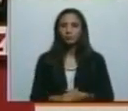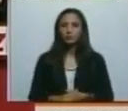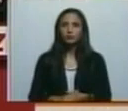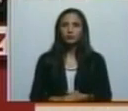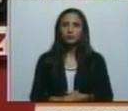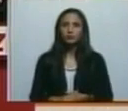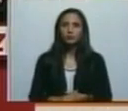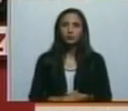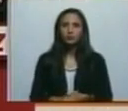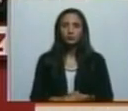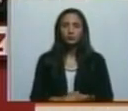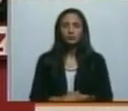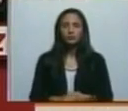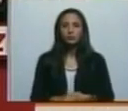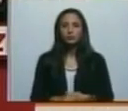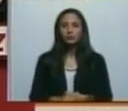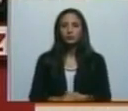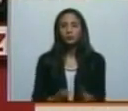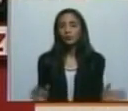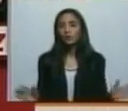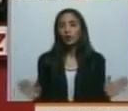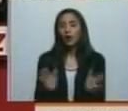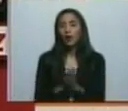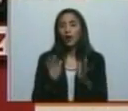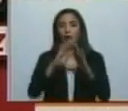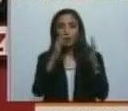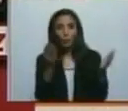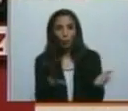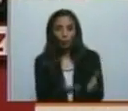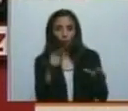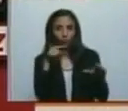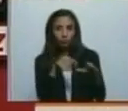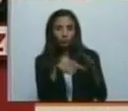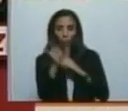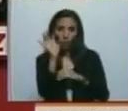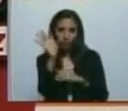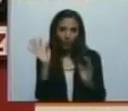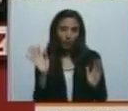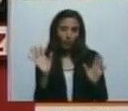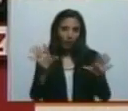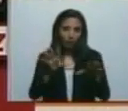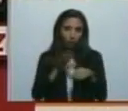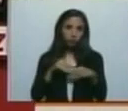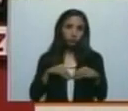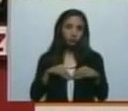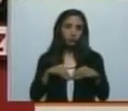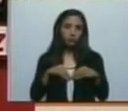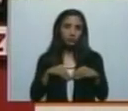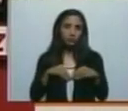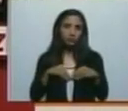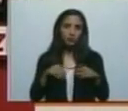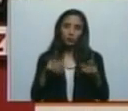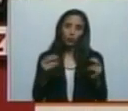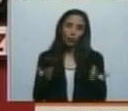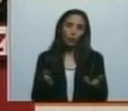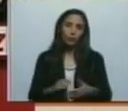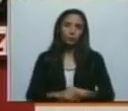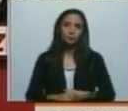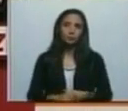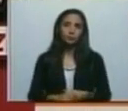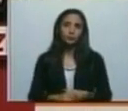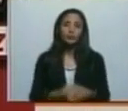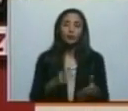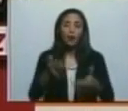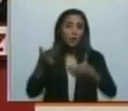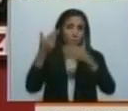Ahora, ningún país del mundo acepta eso. Por eso condenamos el terrorismo, donde sea.